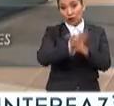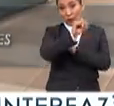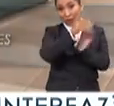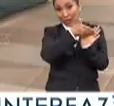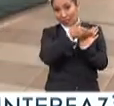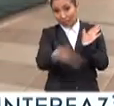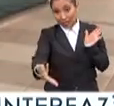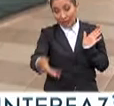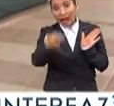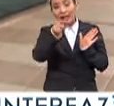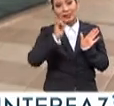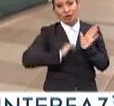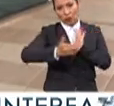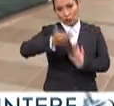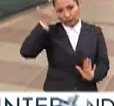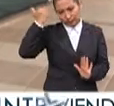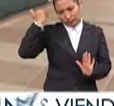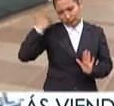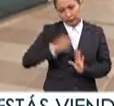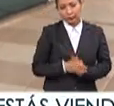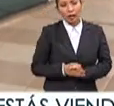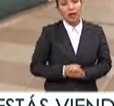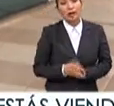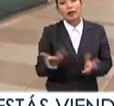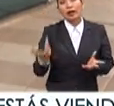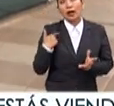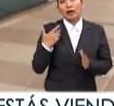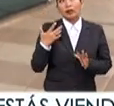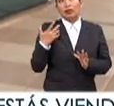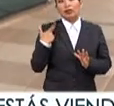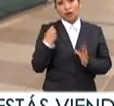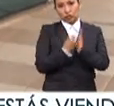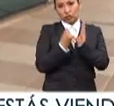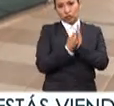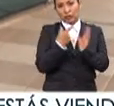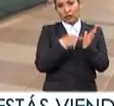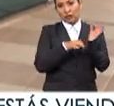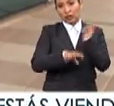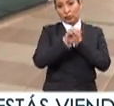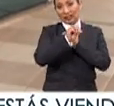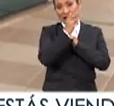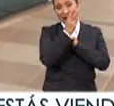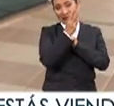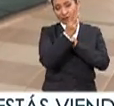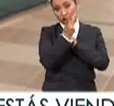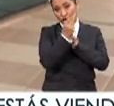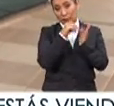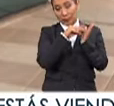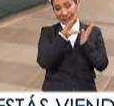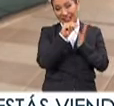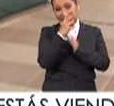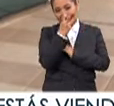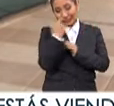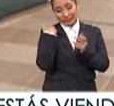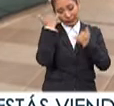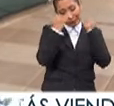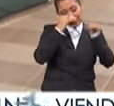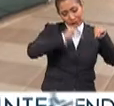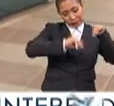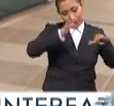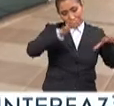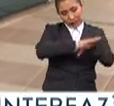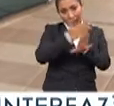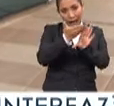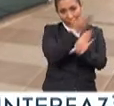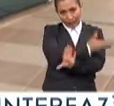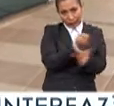del siglo pasado no creamos desde el curso 92-93 e hicimos innovación ya en